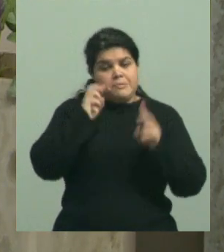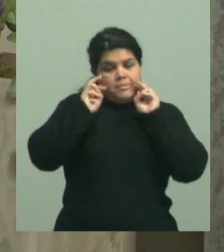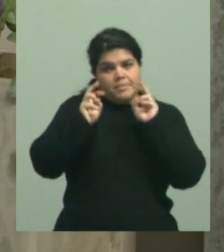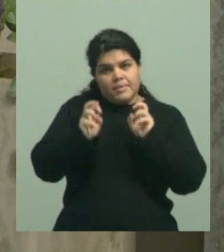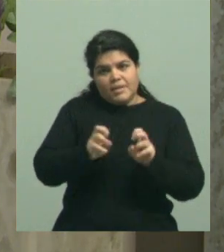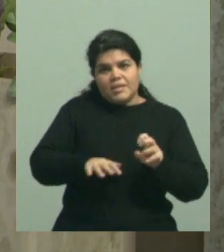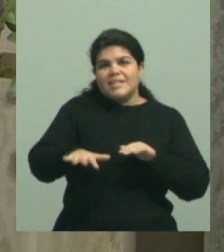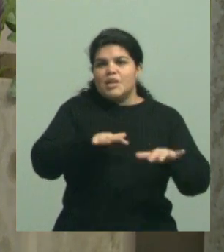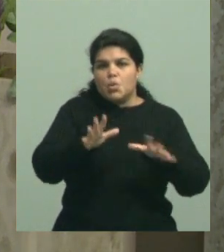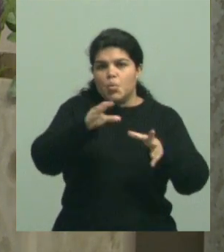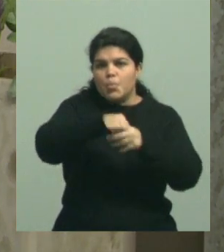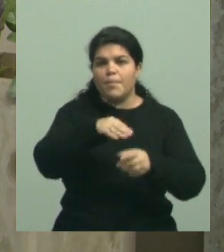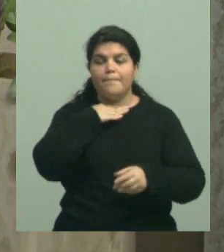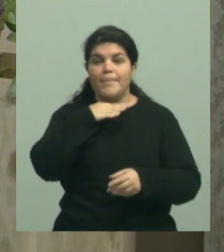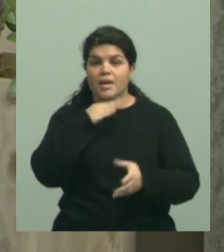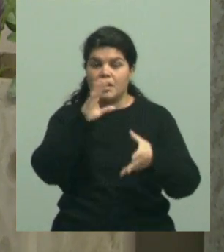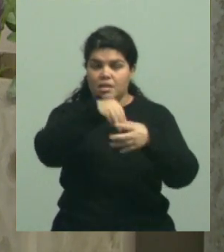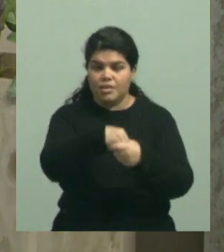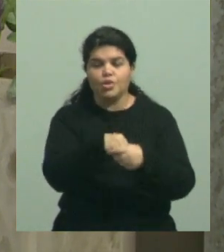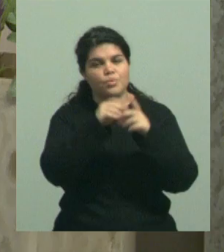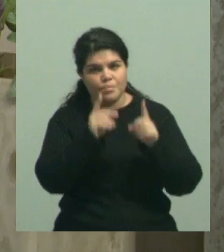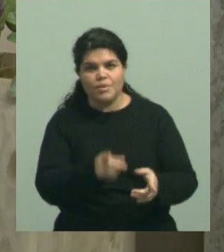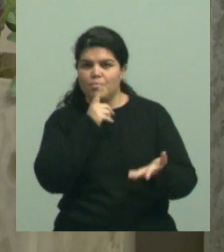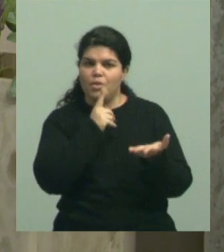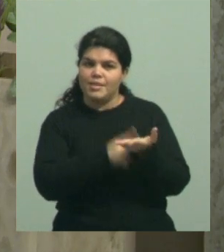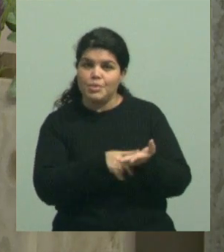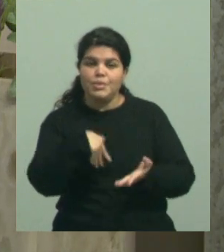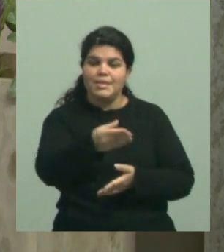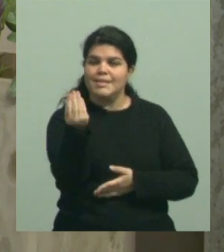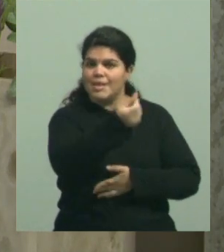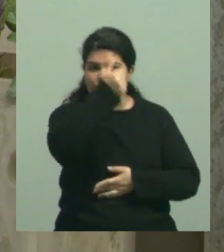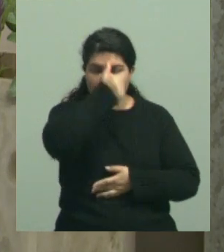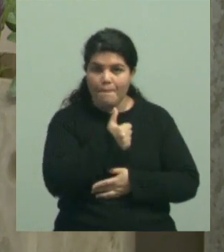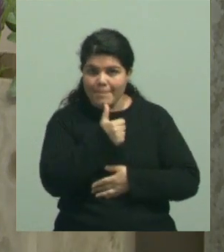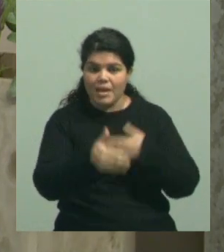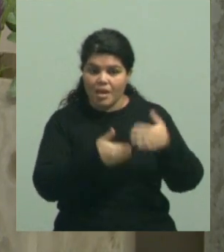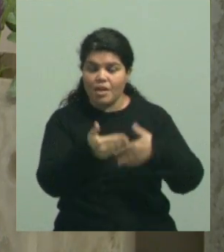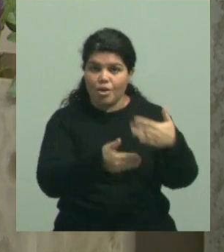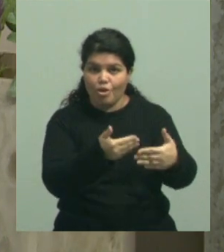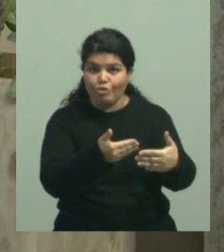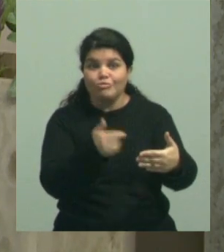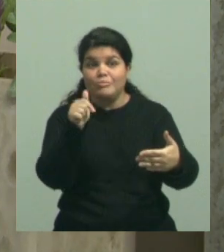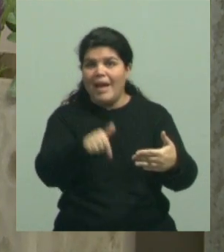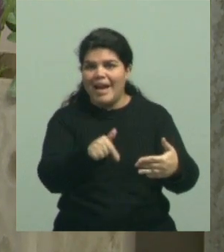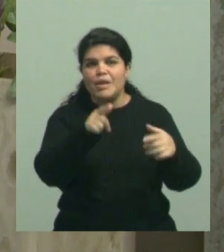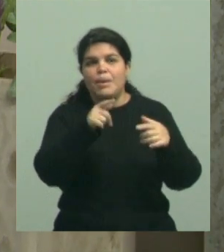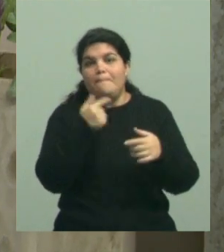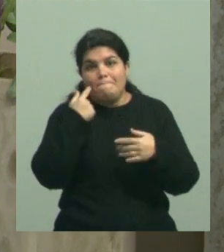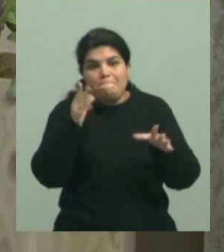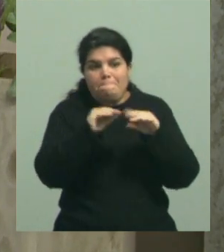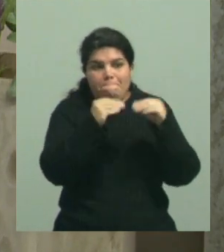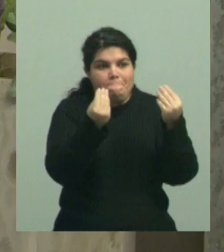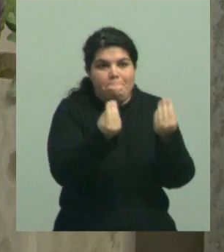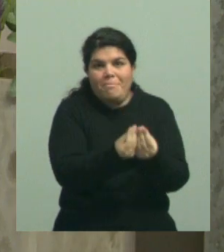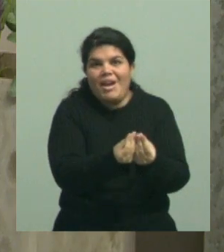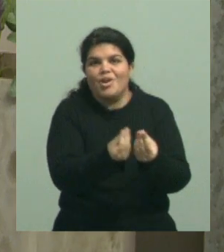que tiene hoy México, que se define este fin de semana y que bueno, que a partir del resultado obviamente va a generar